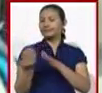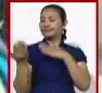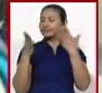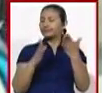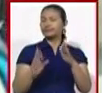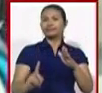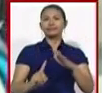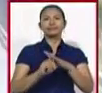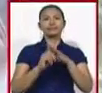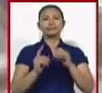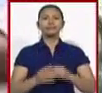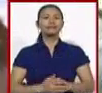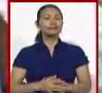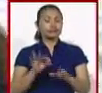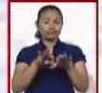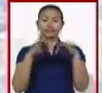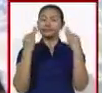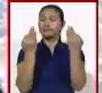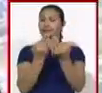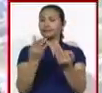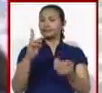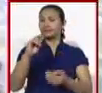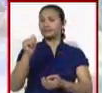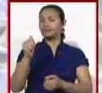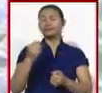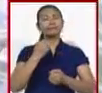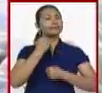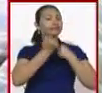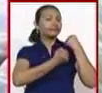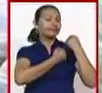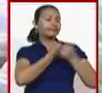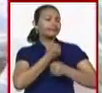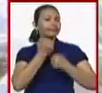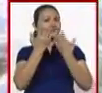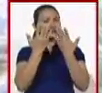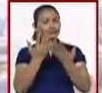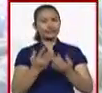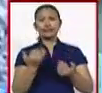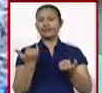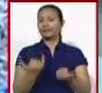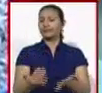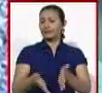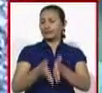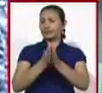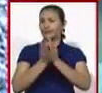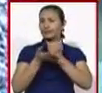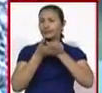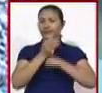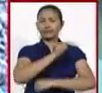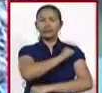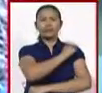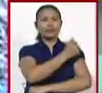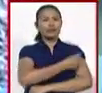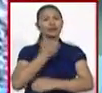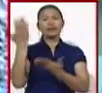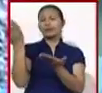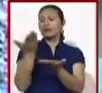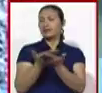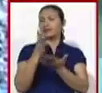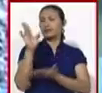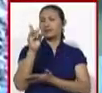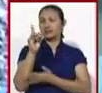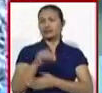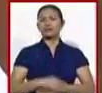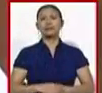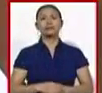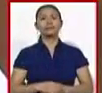morir inesperadamente. La familia de Raúl, angustiada por esta irreparable pérdida, hoy pide apoyo de autoridades para repatriar su cuerpo al país.